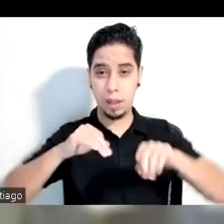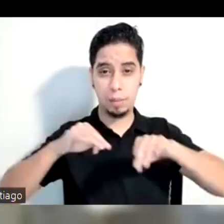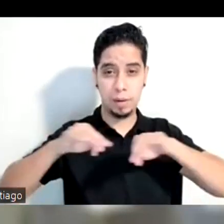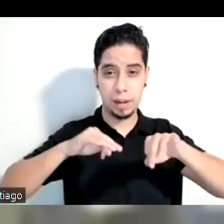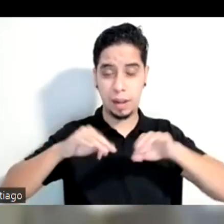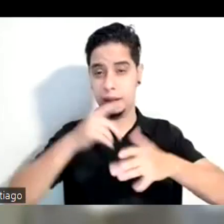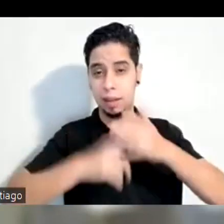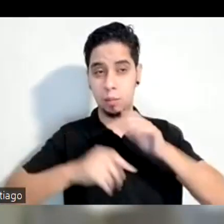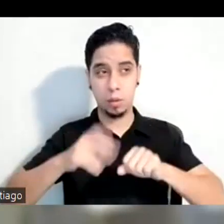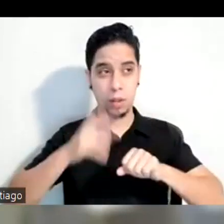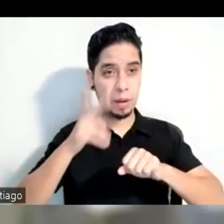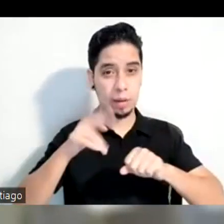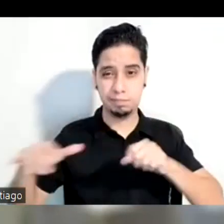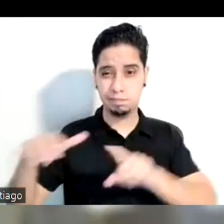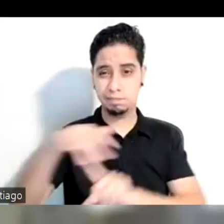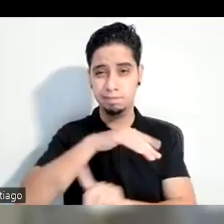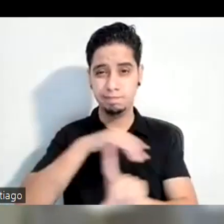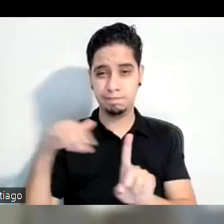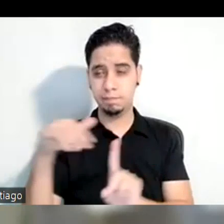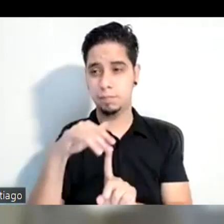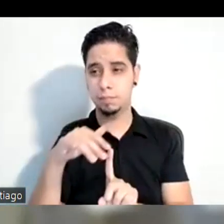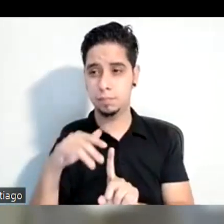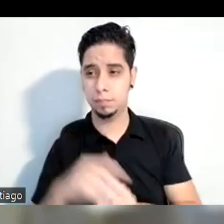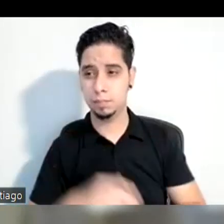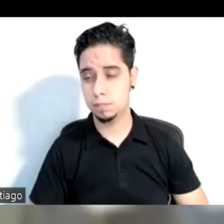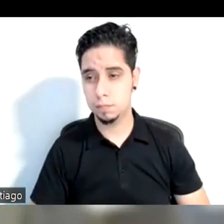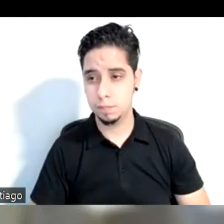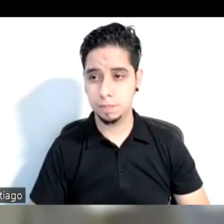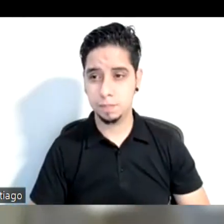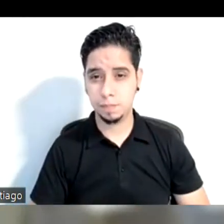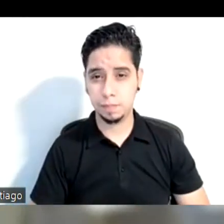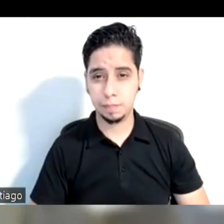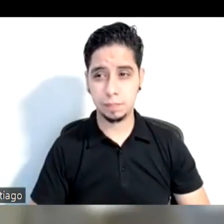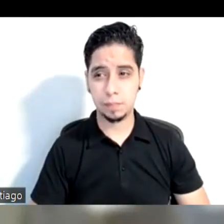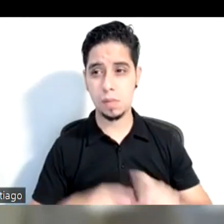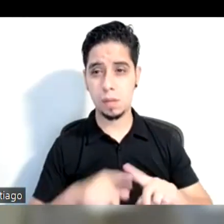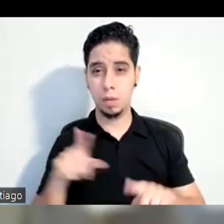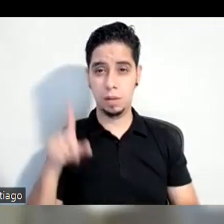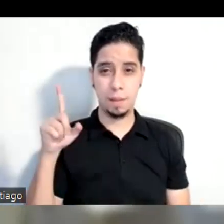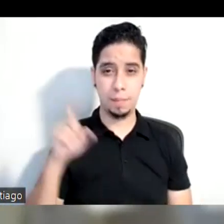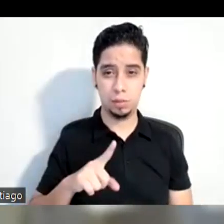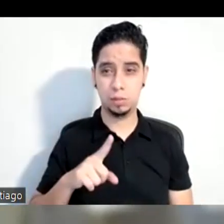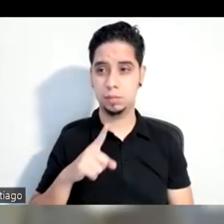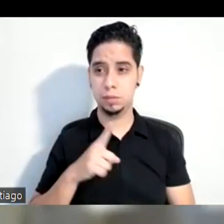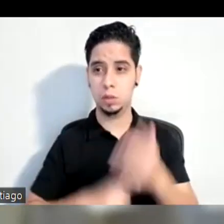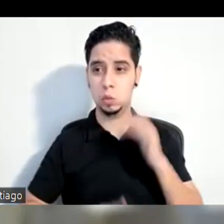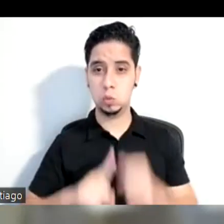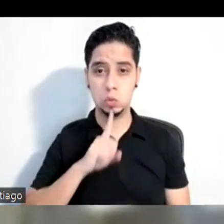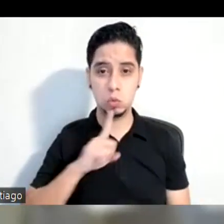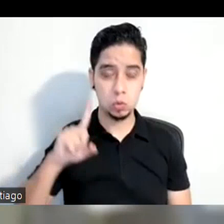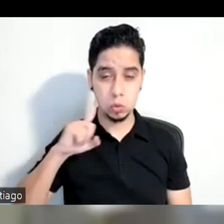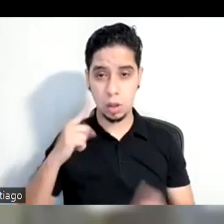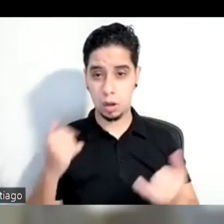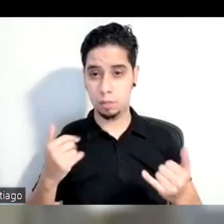viendo. Si llegaron los bomberos, estamos seguros. Pero eso para que ustedes sepan, ¿verdad? Que los solos también pues, pueden usar el sistema